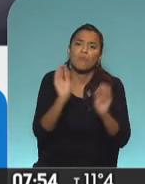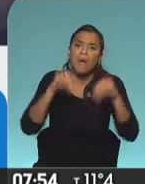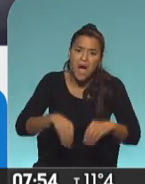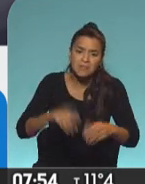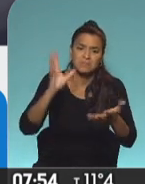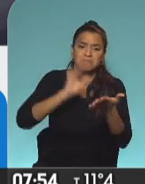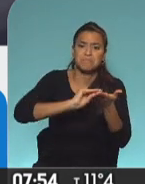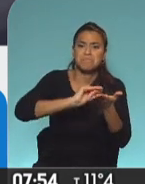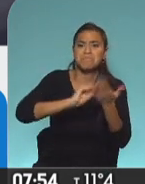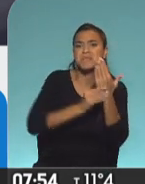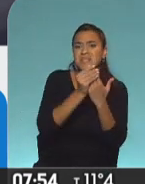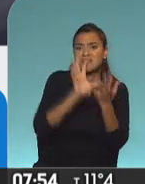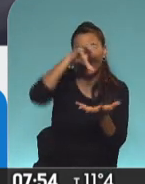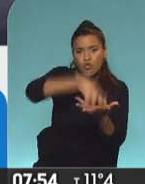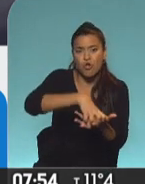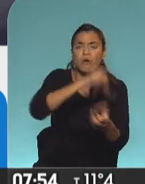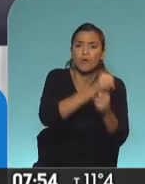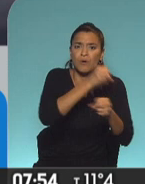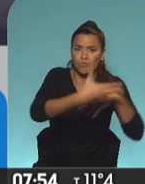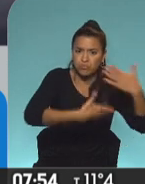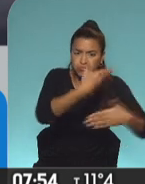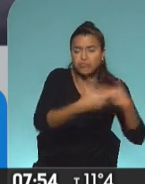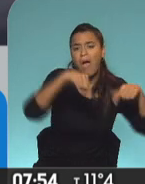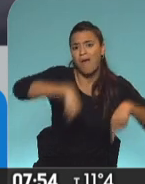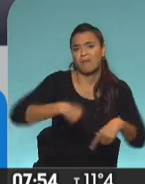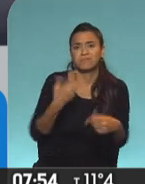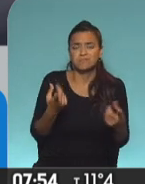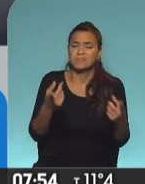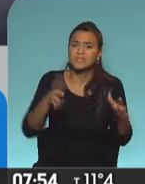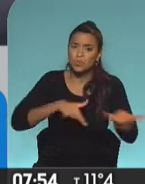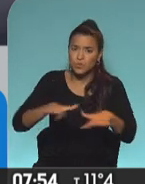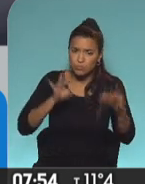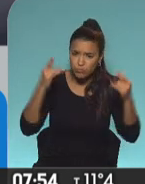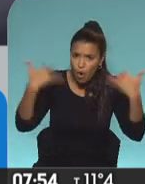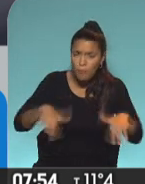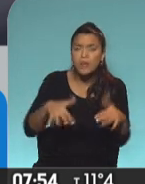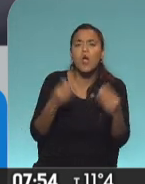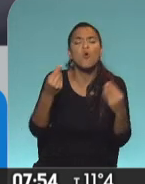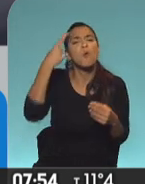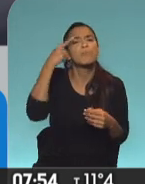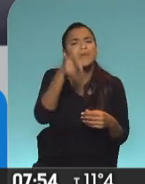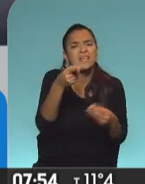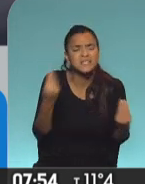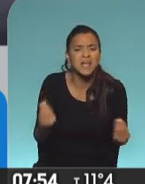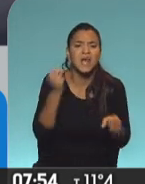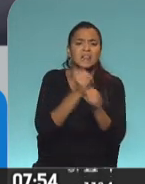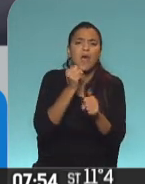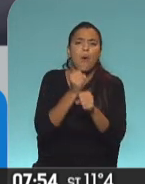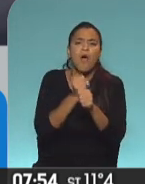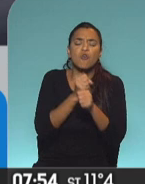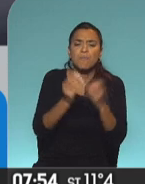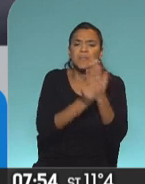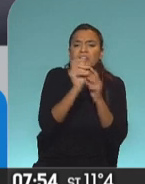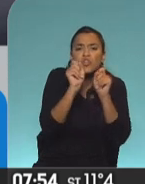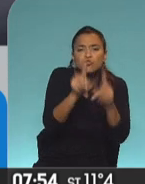ministerio en esta situación tan particular que nos toca afrontar a todos los argentinos. ¿Cómo se imagina el trabajo de su